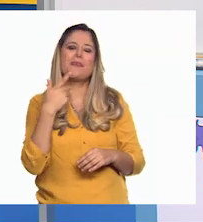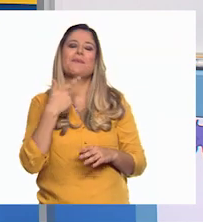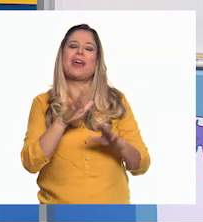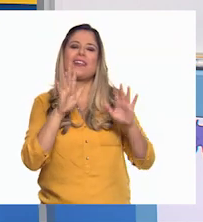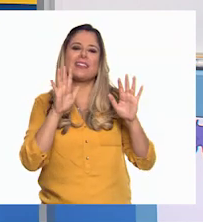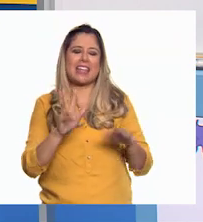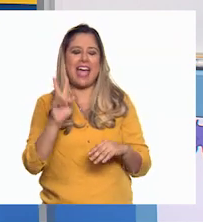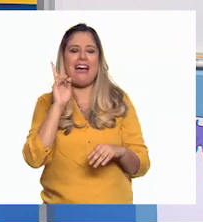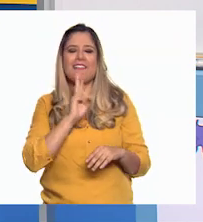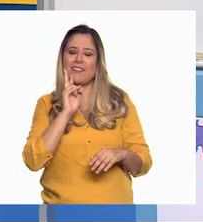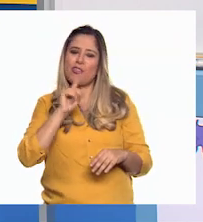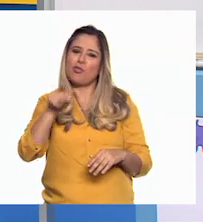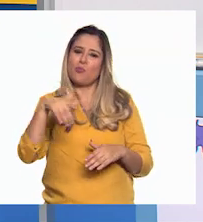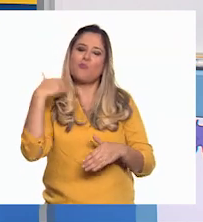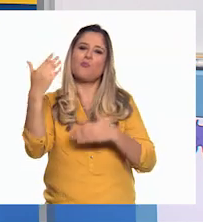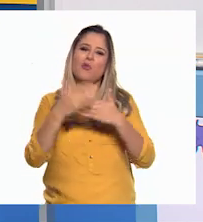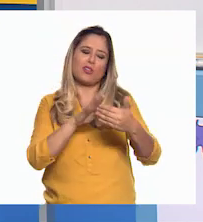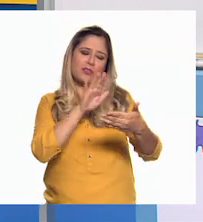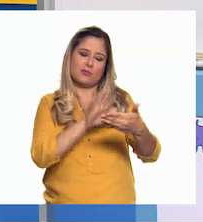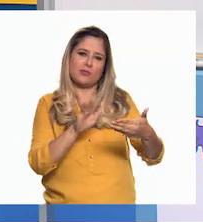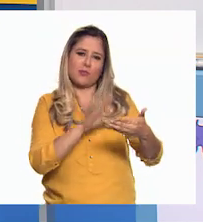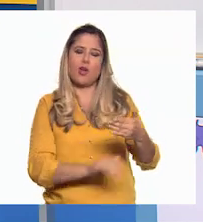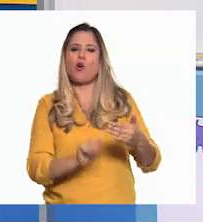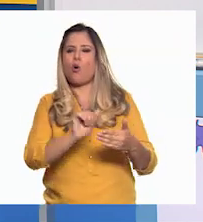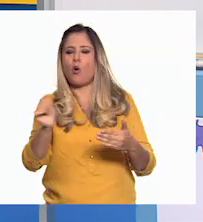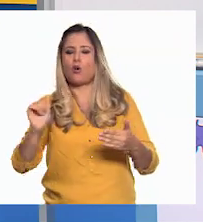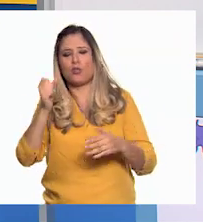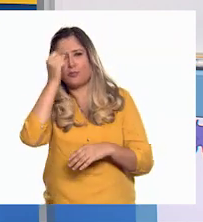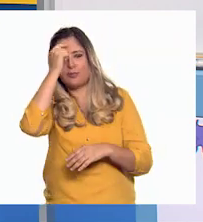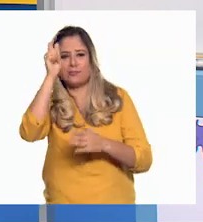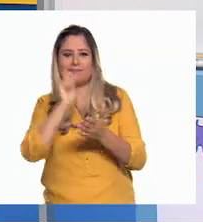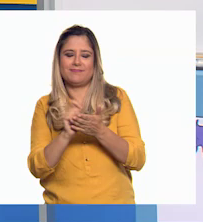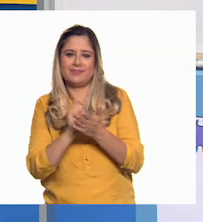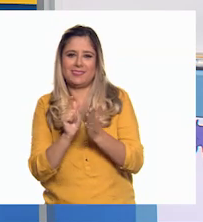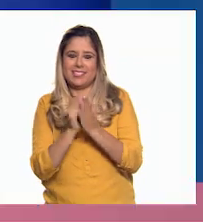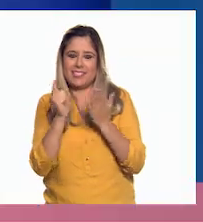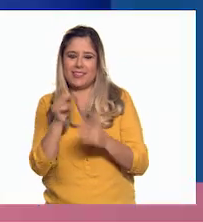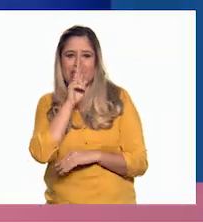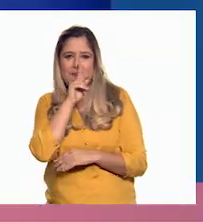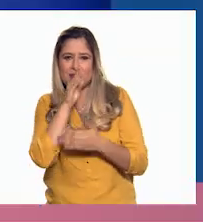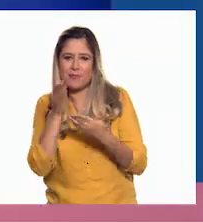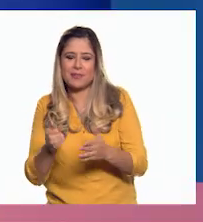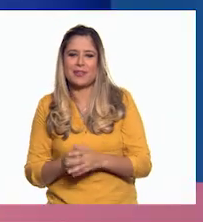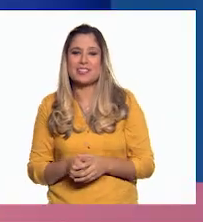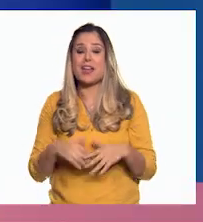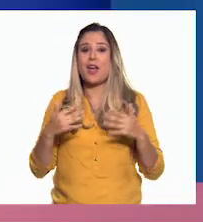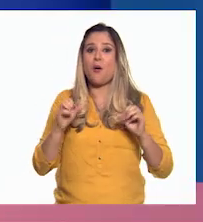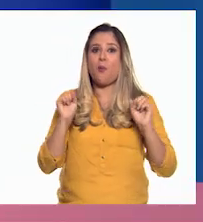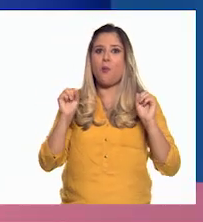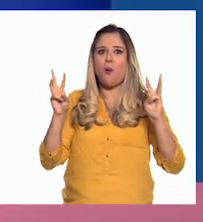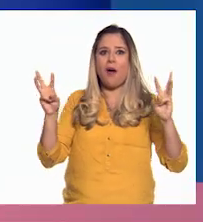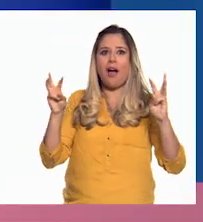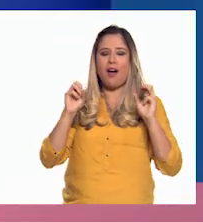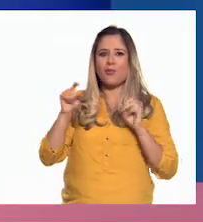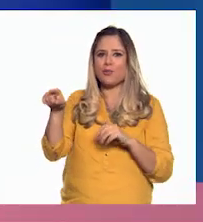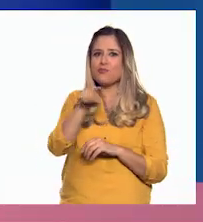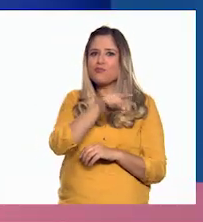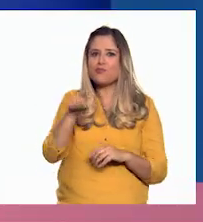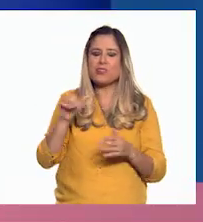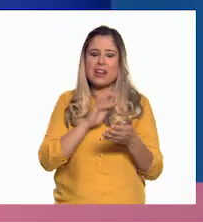tendrás ocasión de leer a esta y a otros autores, no te preocupes. Uy, wow. Ustedes han